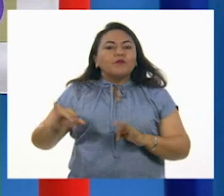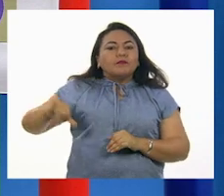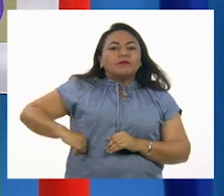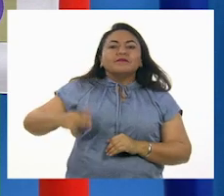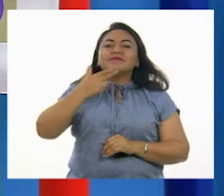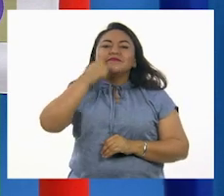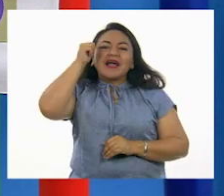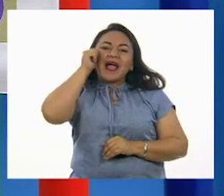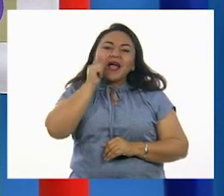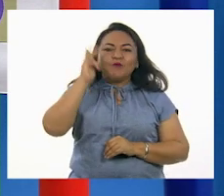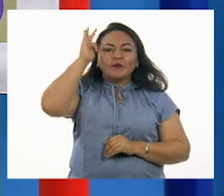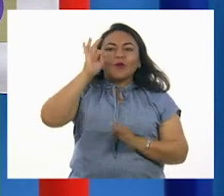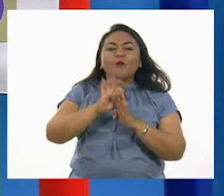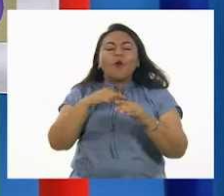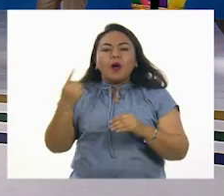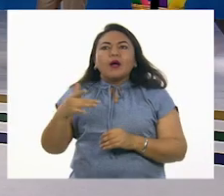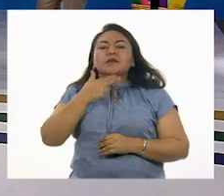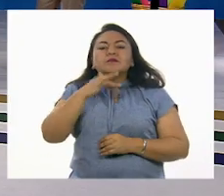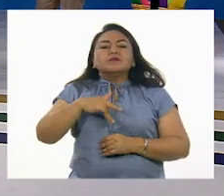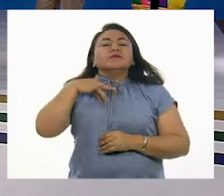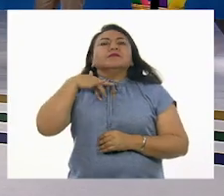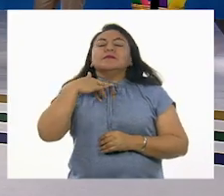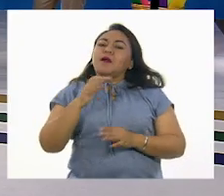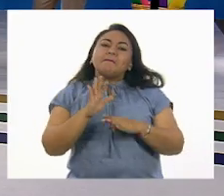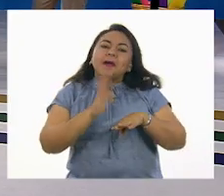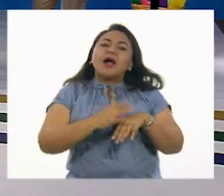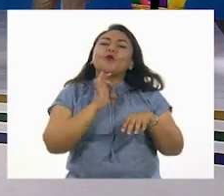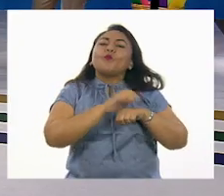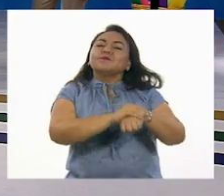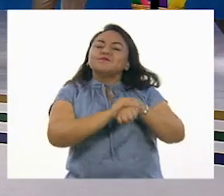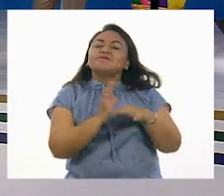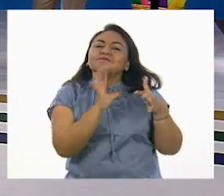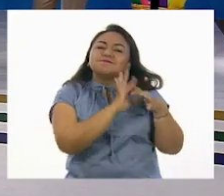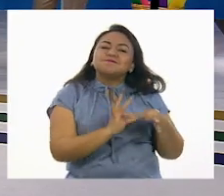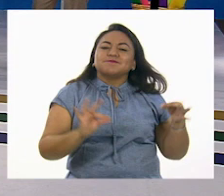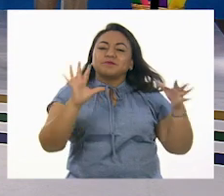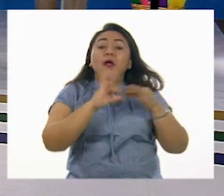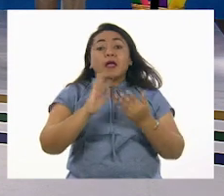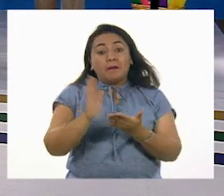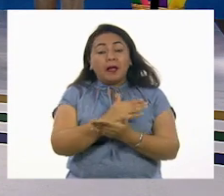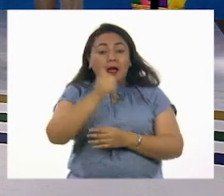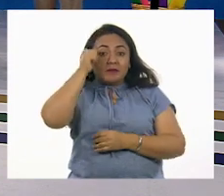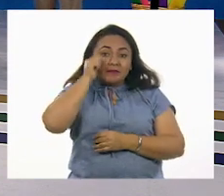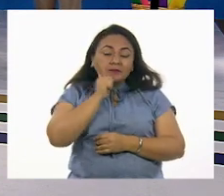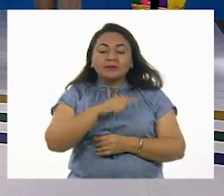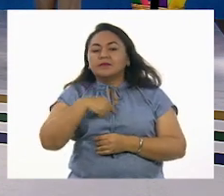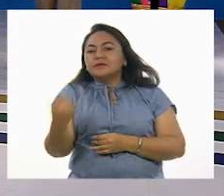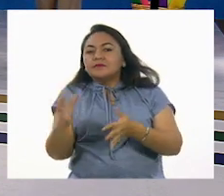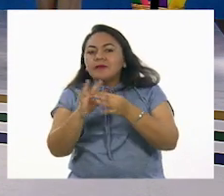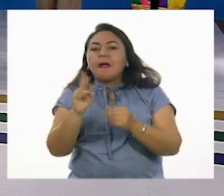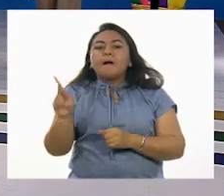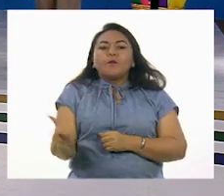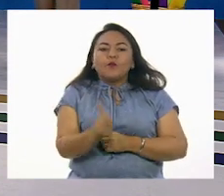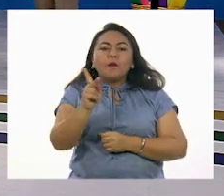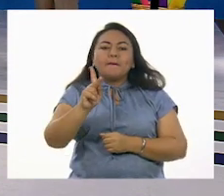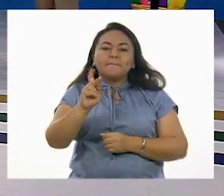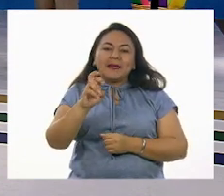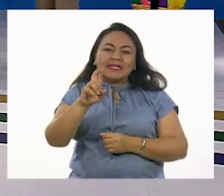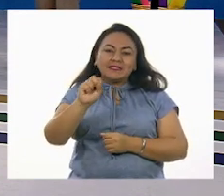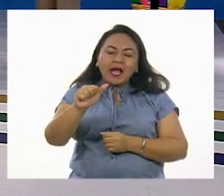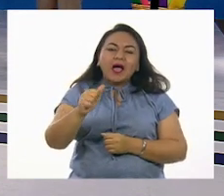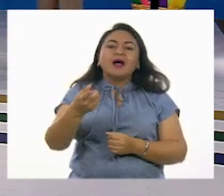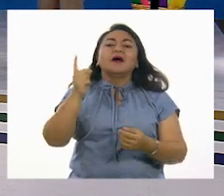tuvo este gran filósofo en Alejandro. Además, Aristóteles platicaba también con Alejandro acerca de los pueblos persas y sus